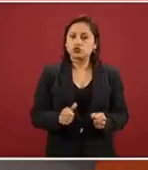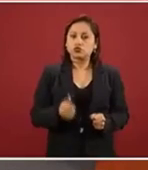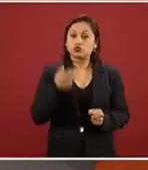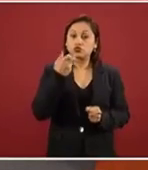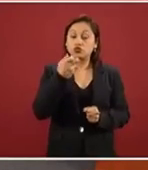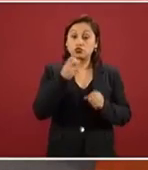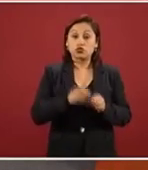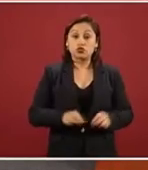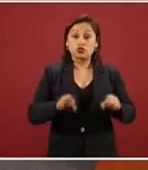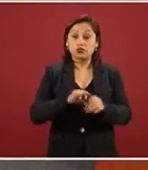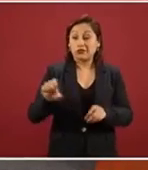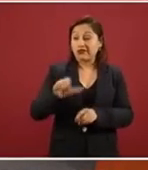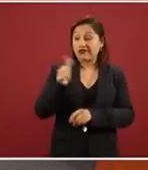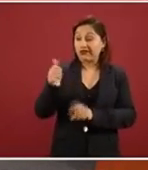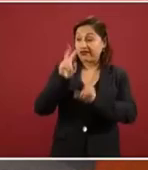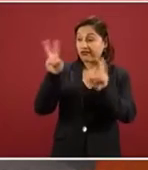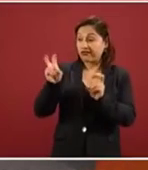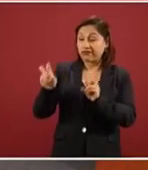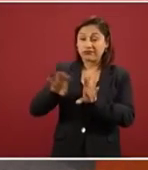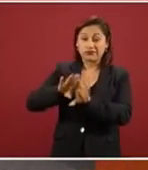importante que otras cosas.